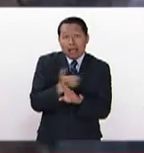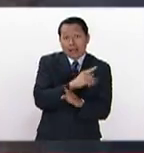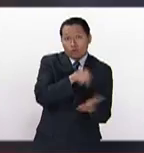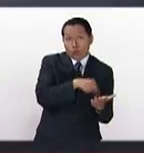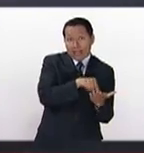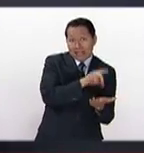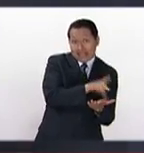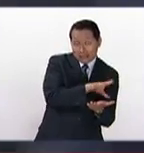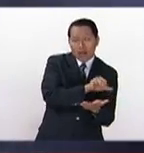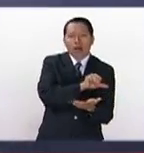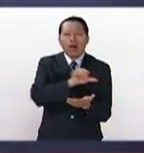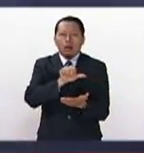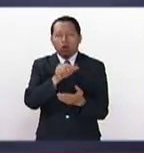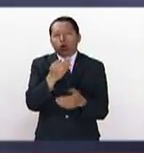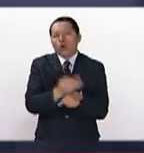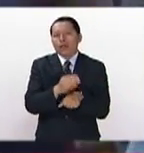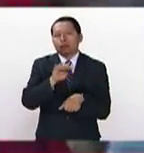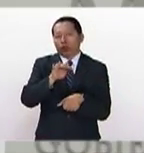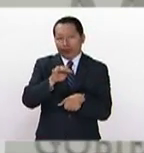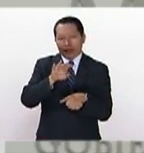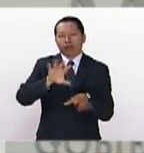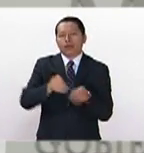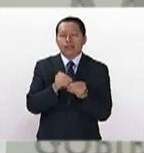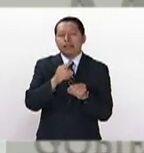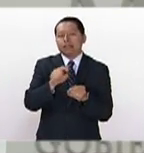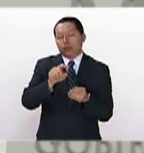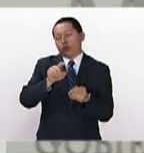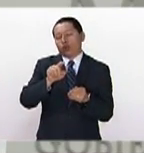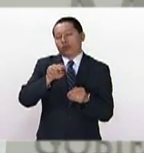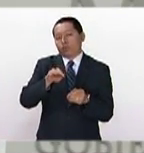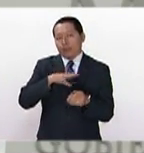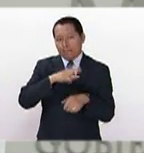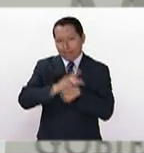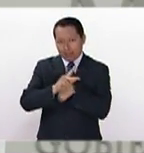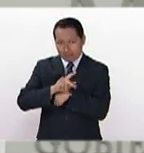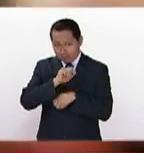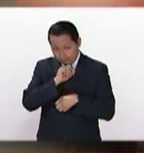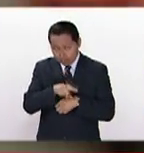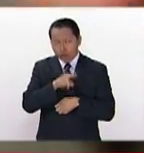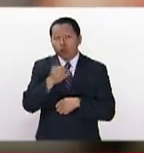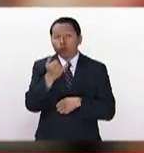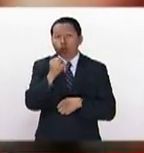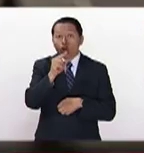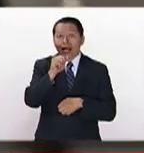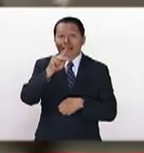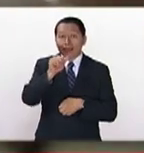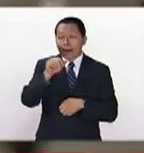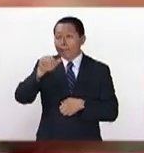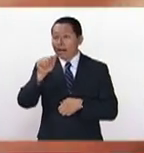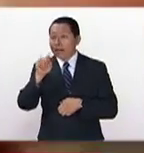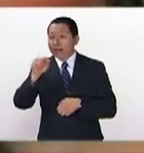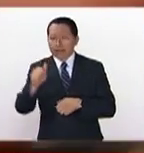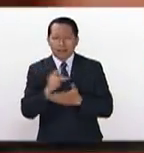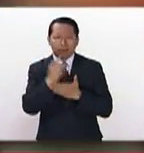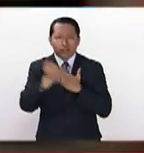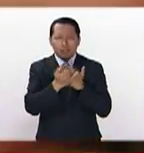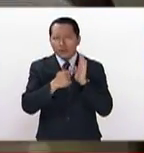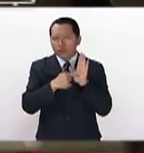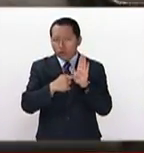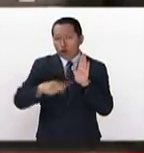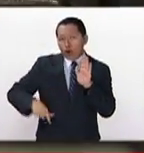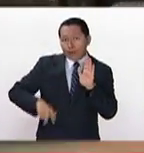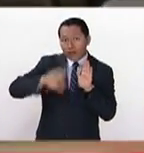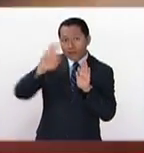35 al 19 de 193 países. Por su parte, Yolanda Martínez dijo que estos proyectos dan muestra de lo que el